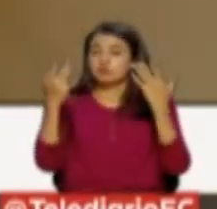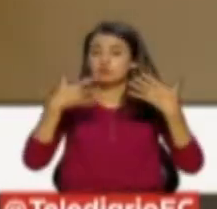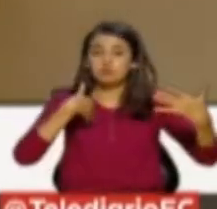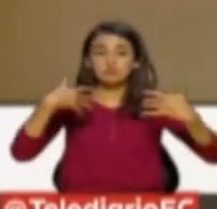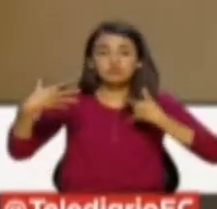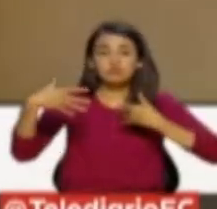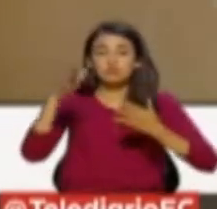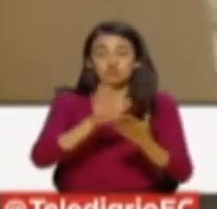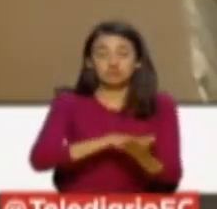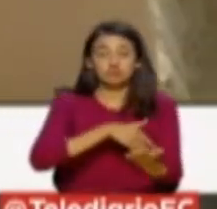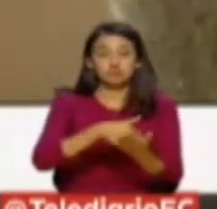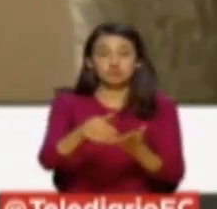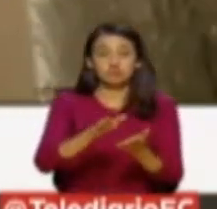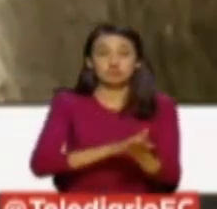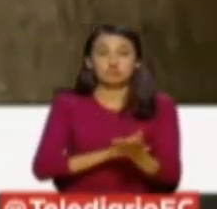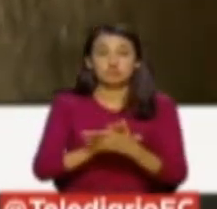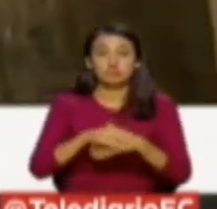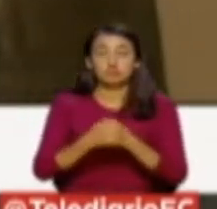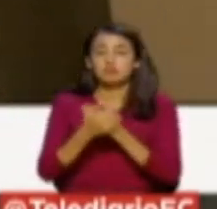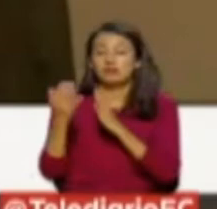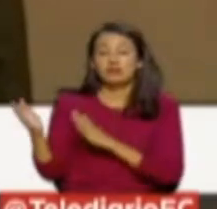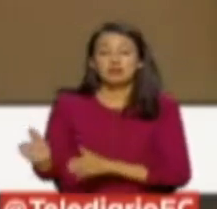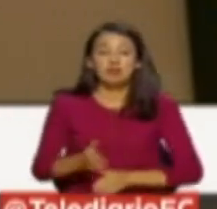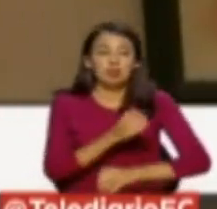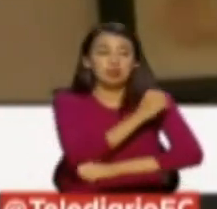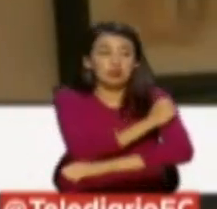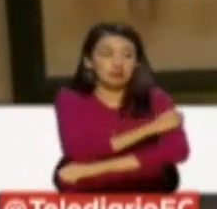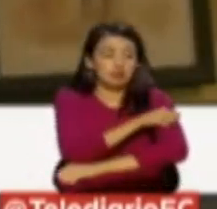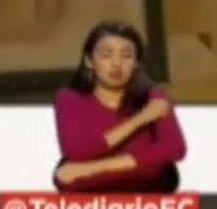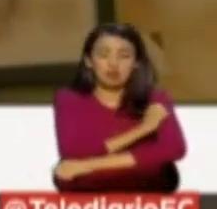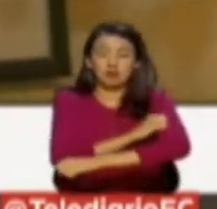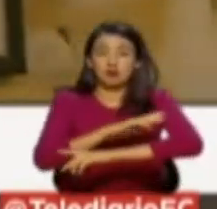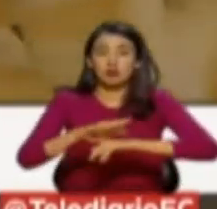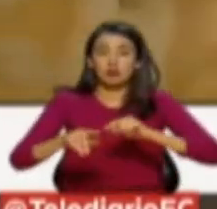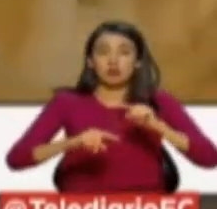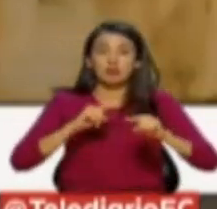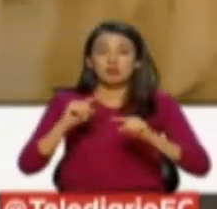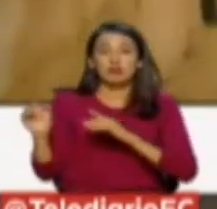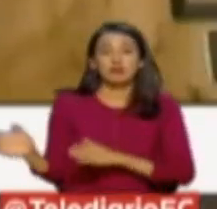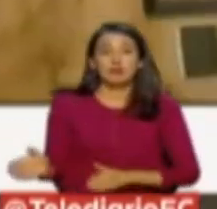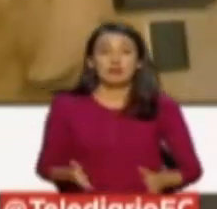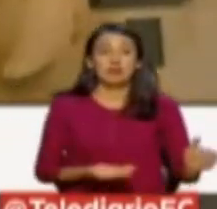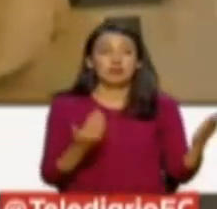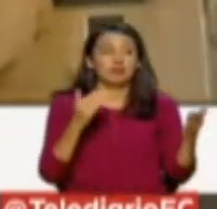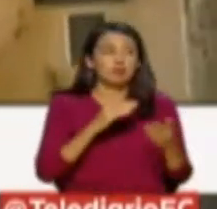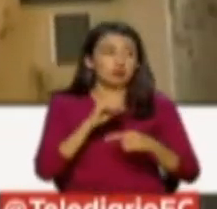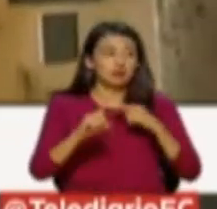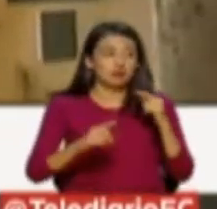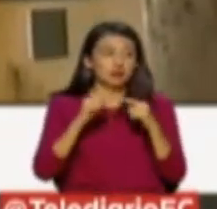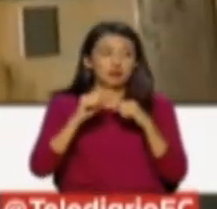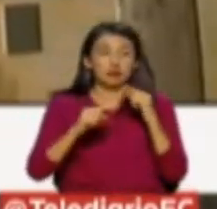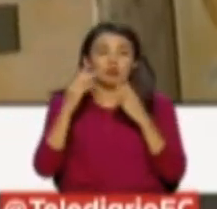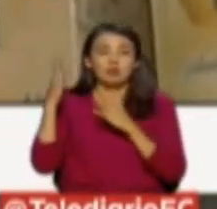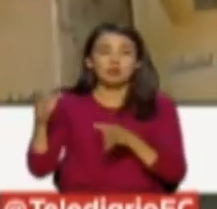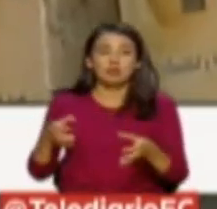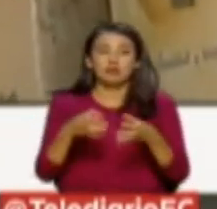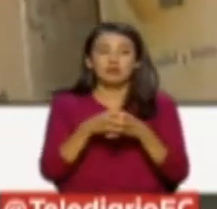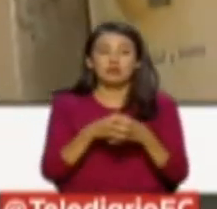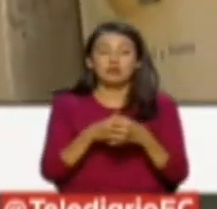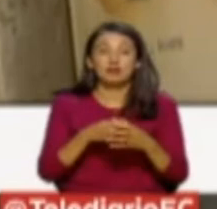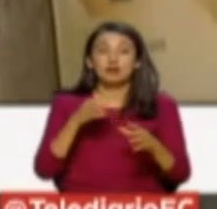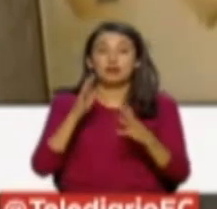inédita me ha dentro de los tatuajes y trato de que el mismo estilo de estos se representen las obras plásticas es muy